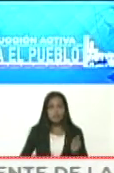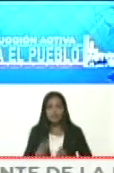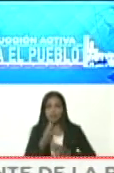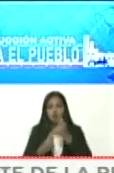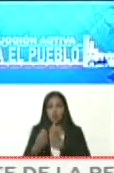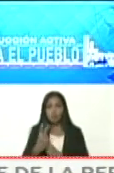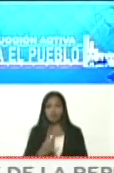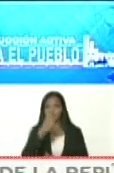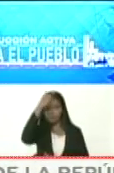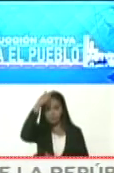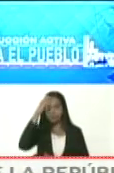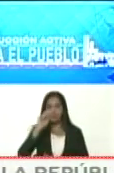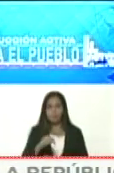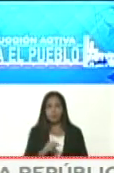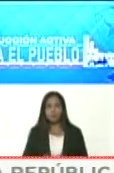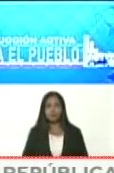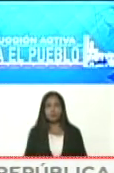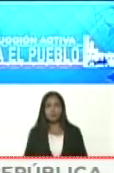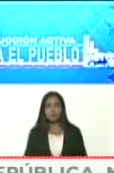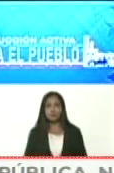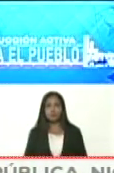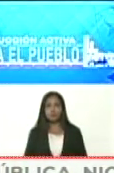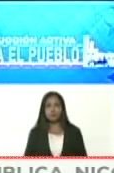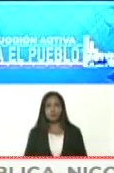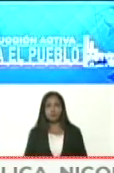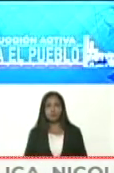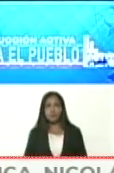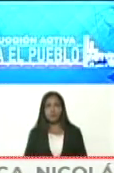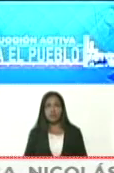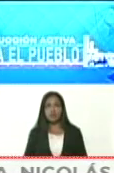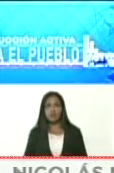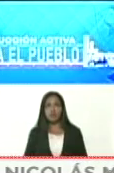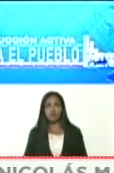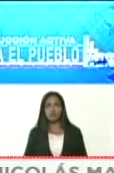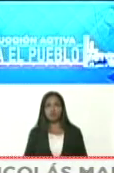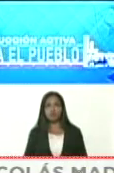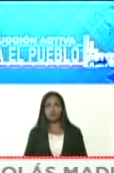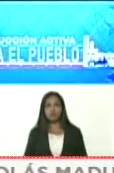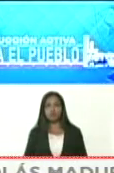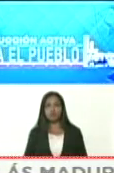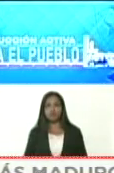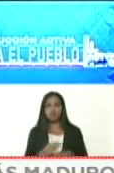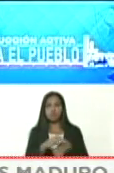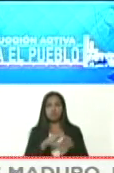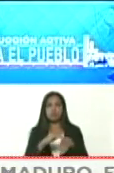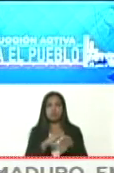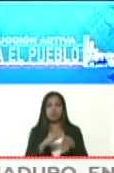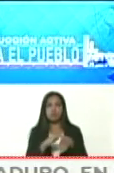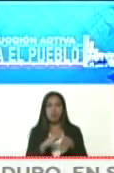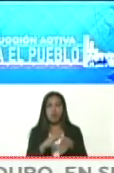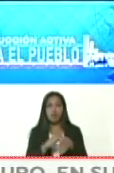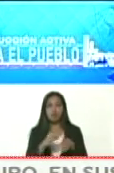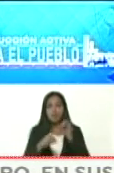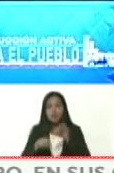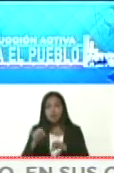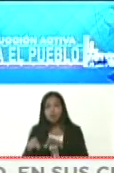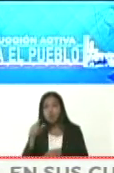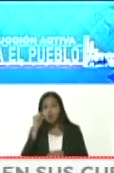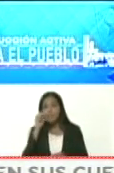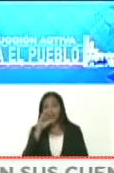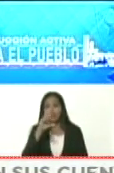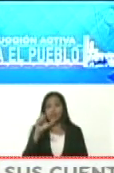economía, doctor Taret El Aissami. Está el ministro de Agricultura, compañero Castro